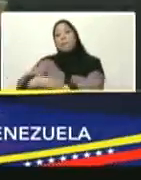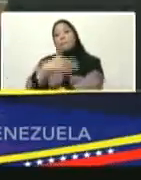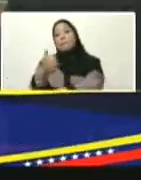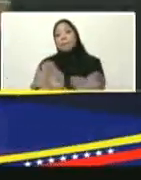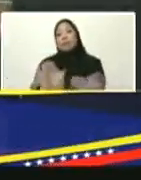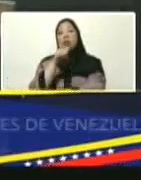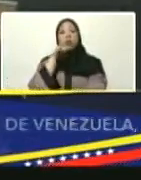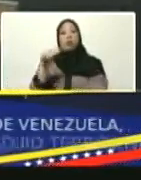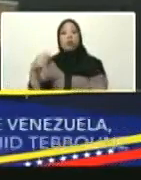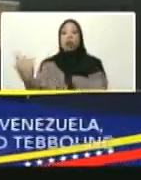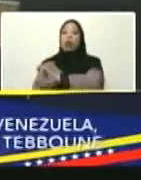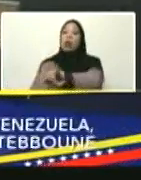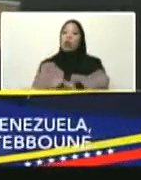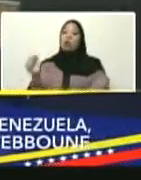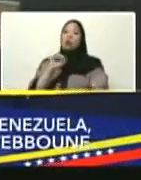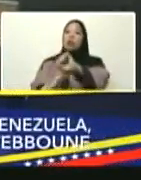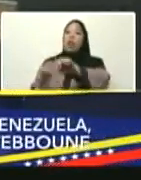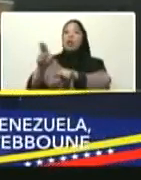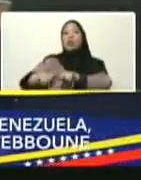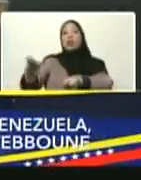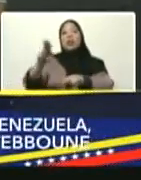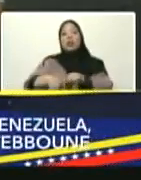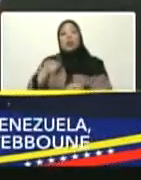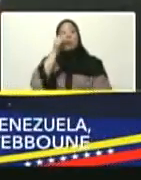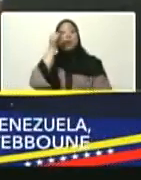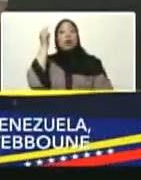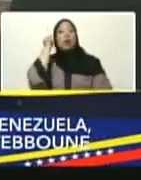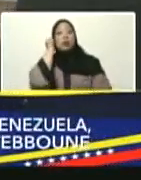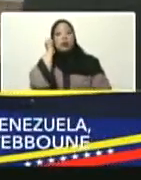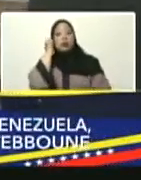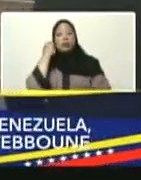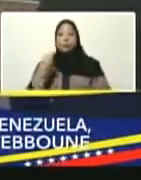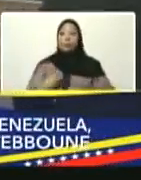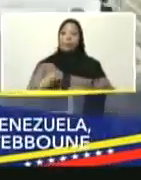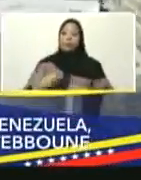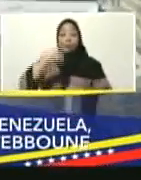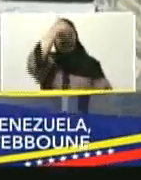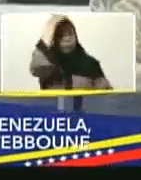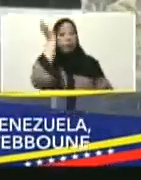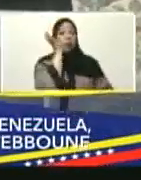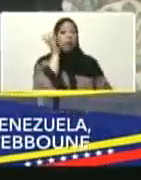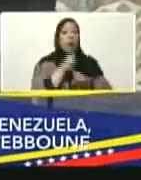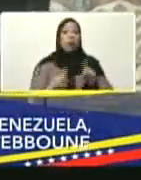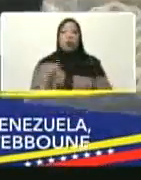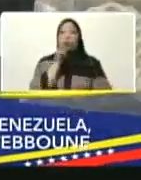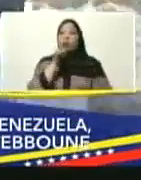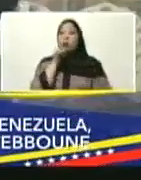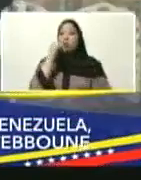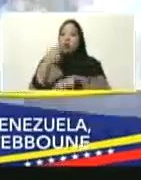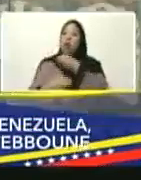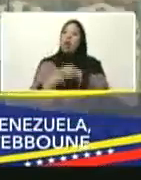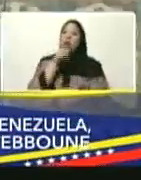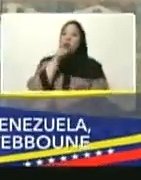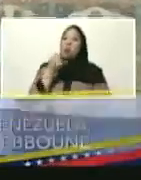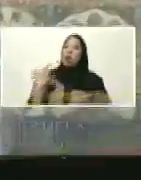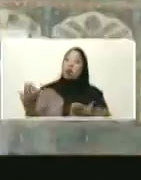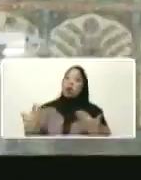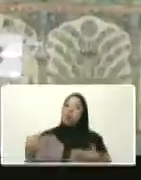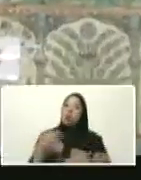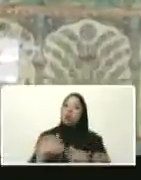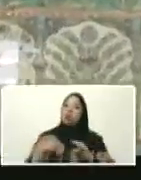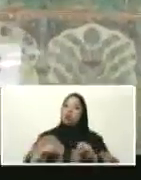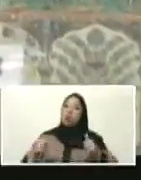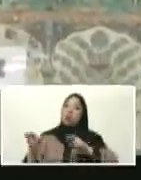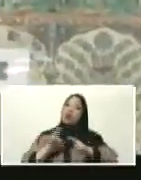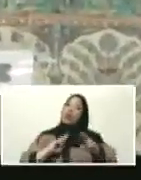para denunciar crímenes contra niños y niñas palestinas. Otra de las informaciones indicó que muy pronto iniciarán